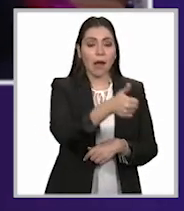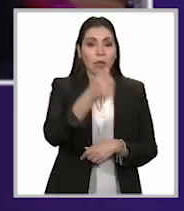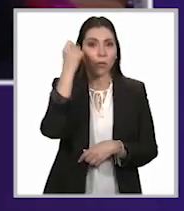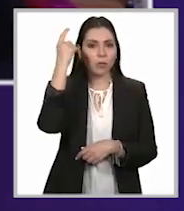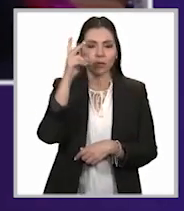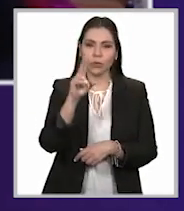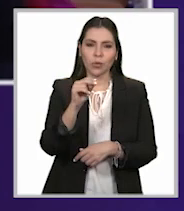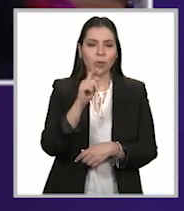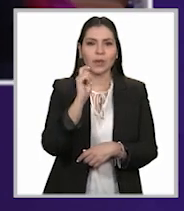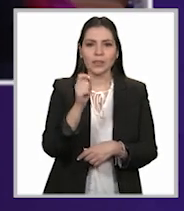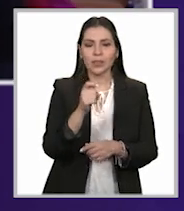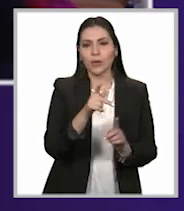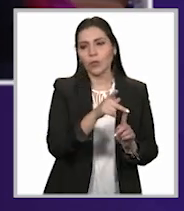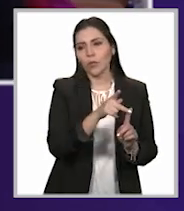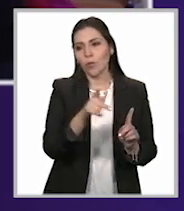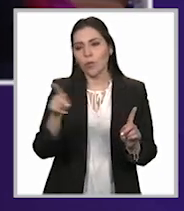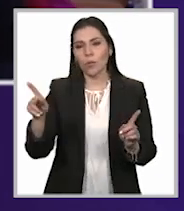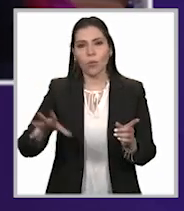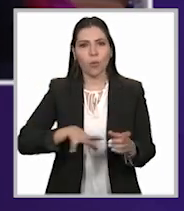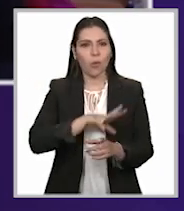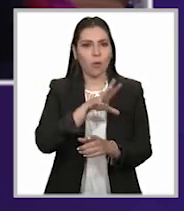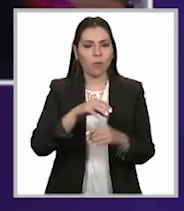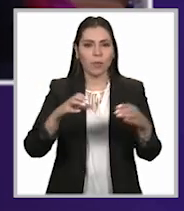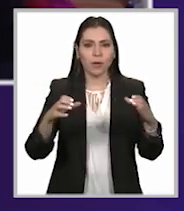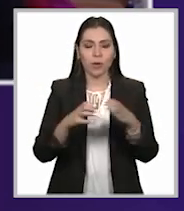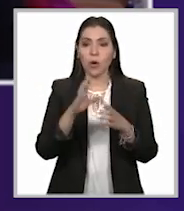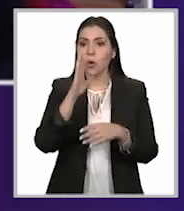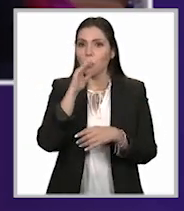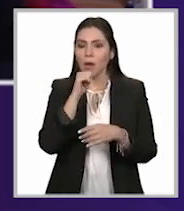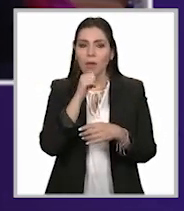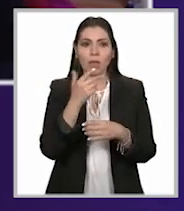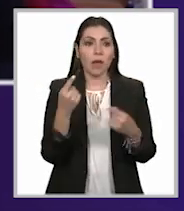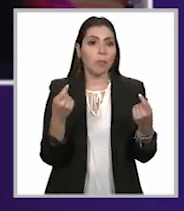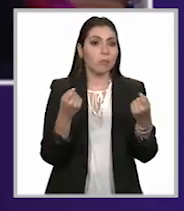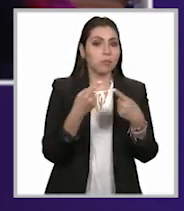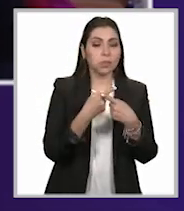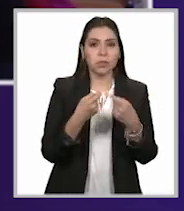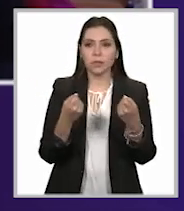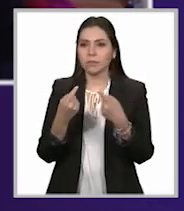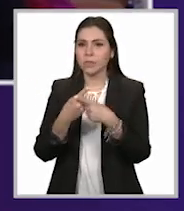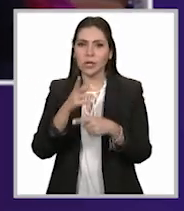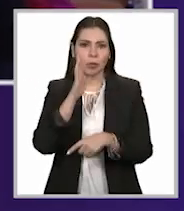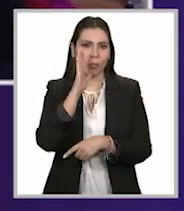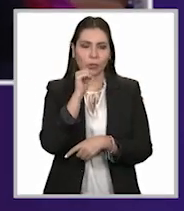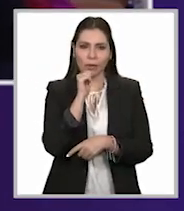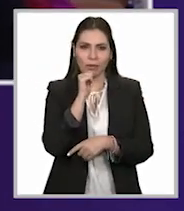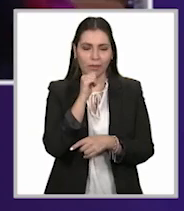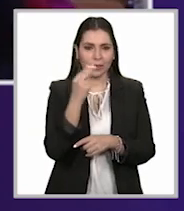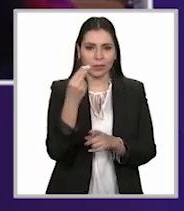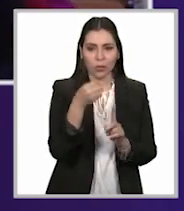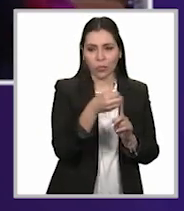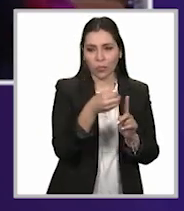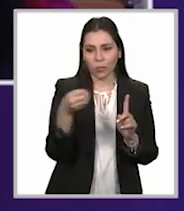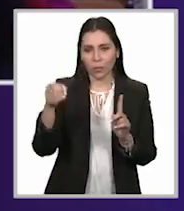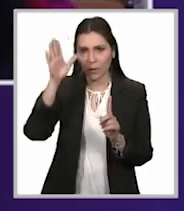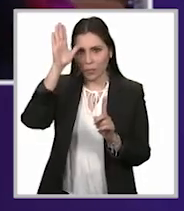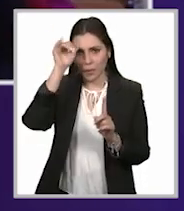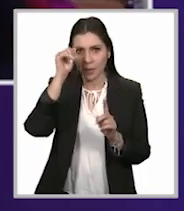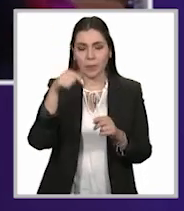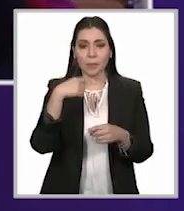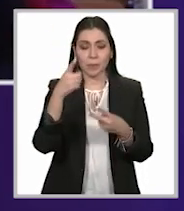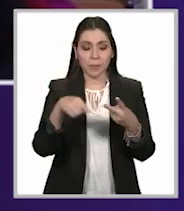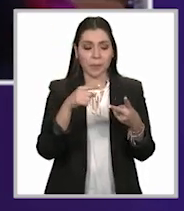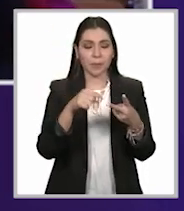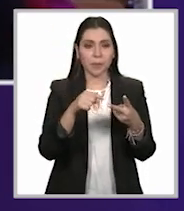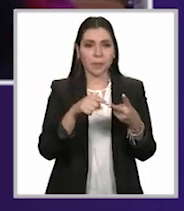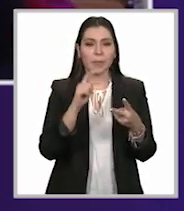novela judicial que dialoga precisamente, no puede tener contradicciones, no puede tener esta incongruencia. Y la segunda es que